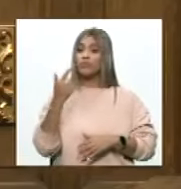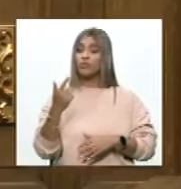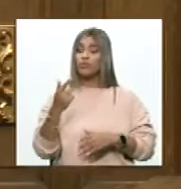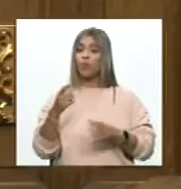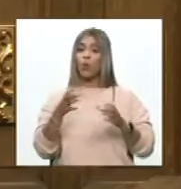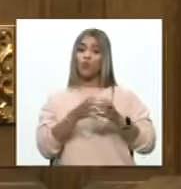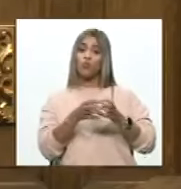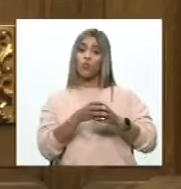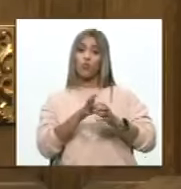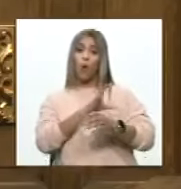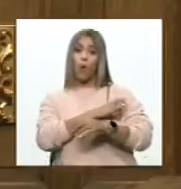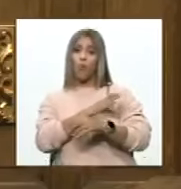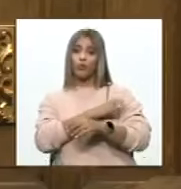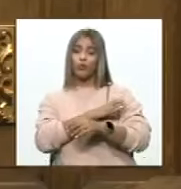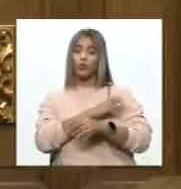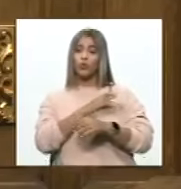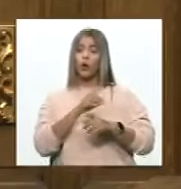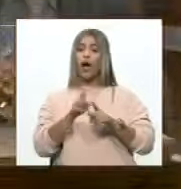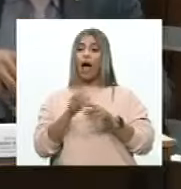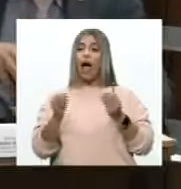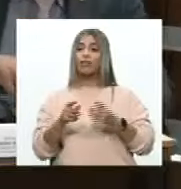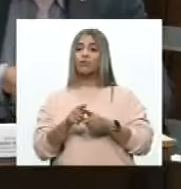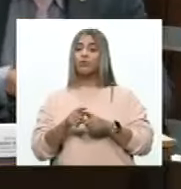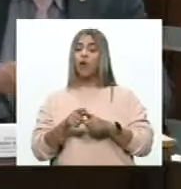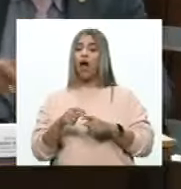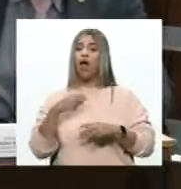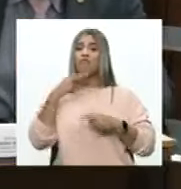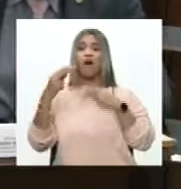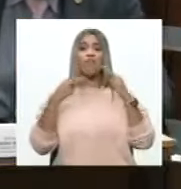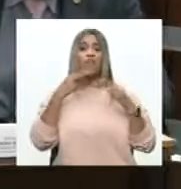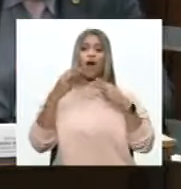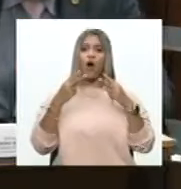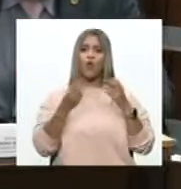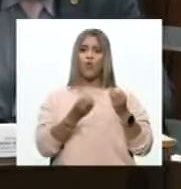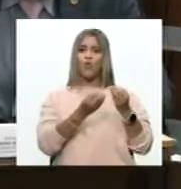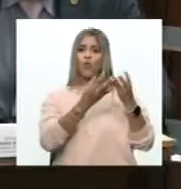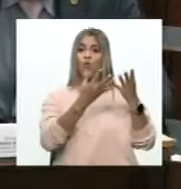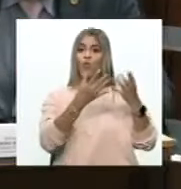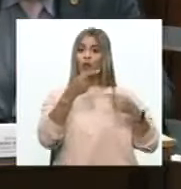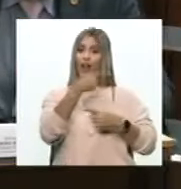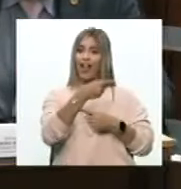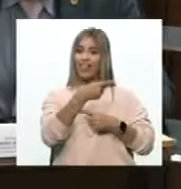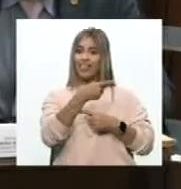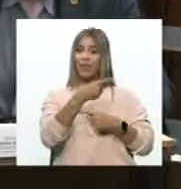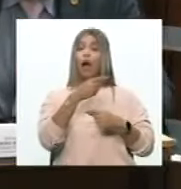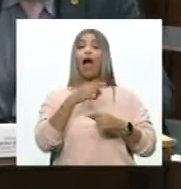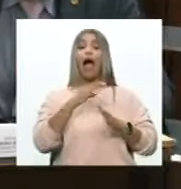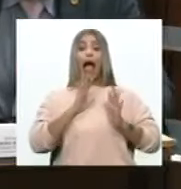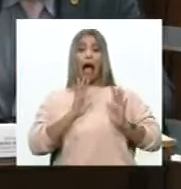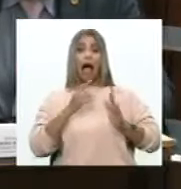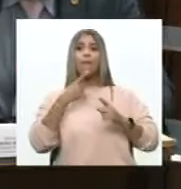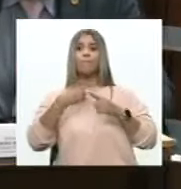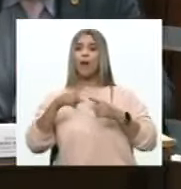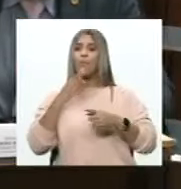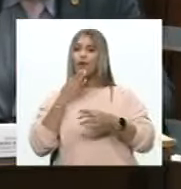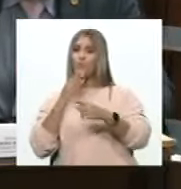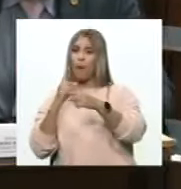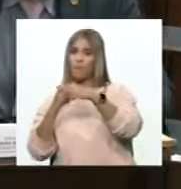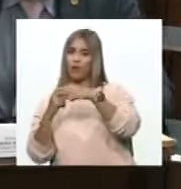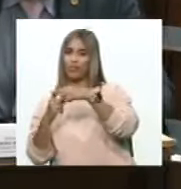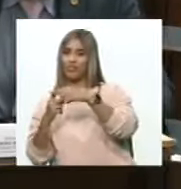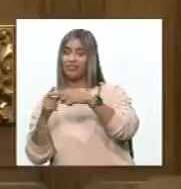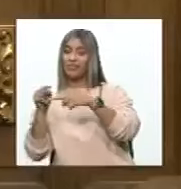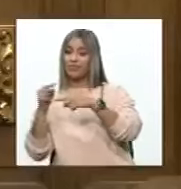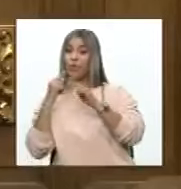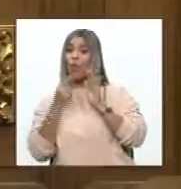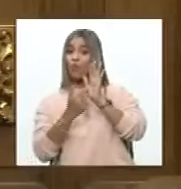derecha generan mucha bulla cuando los números no son favorables, pero cuando los números son positivos, como se ha demostrado